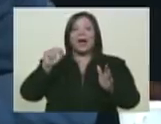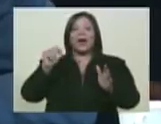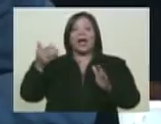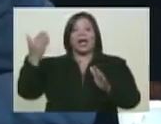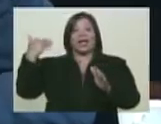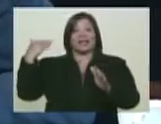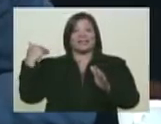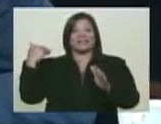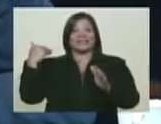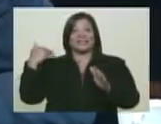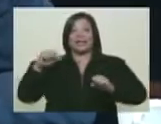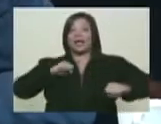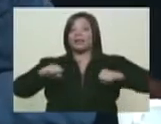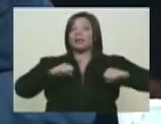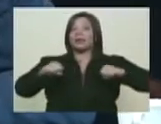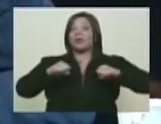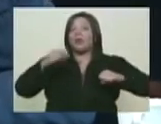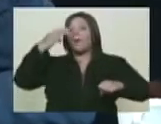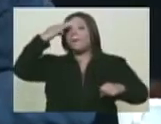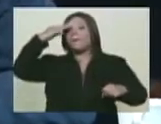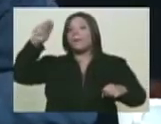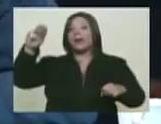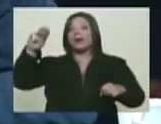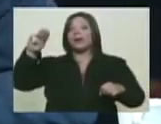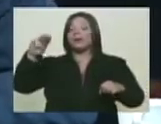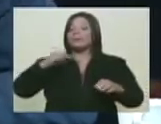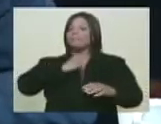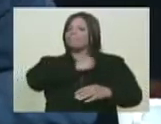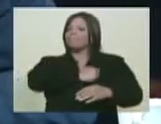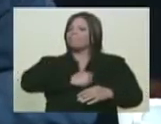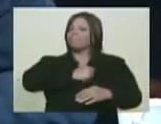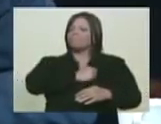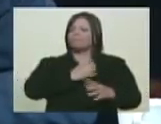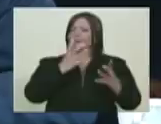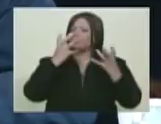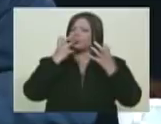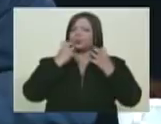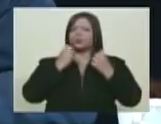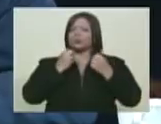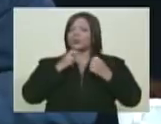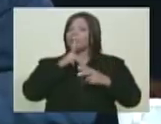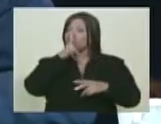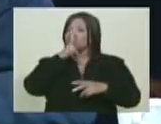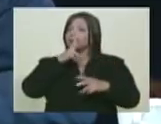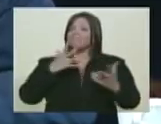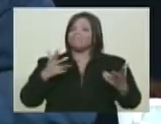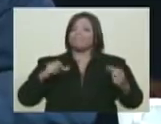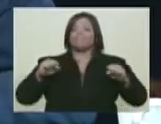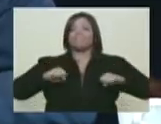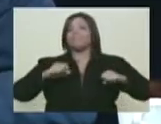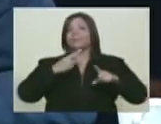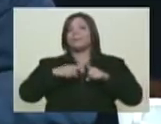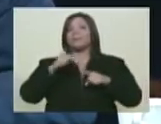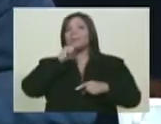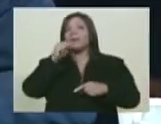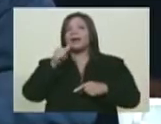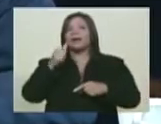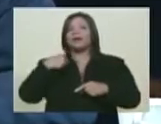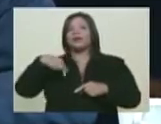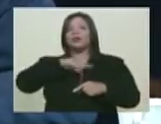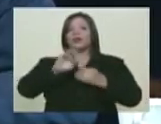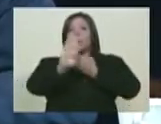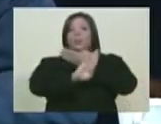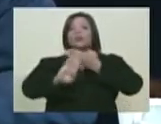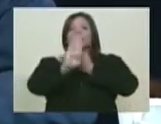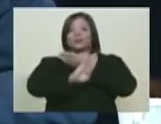reciente terremoto en Ciudad de México, lamentable, una cosa terrible. Por cierto, por allá estuvo nuestra Protección